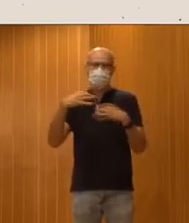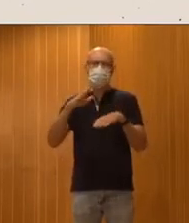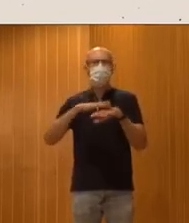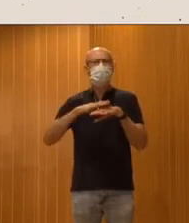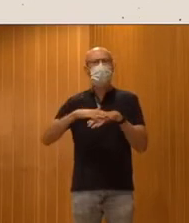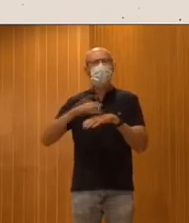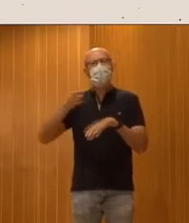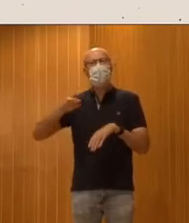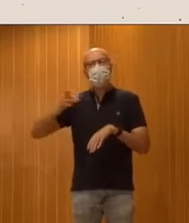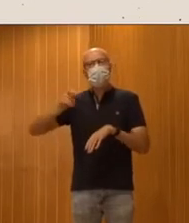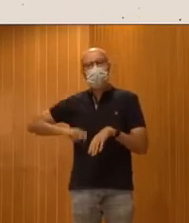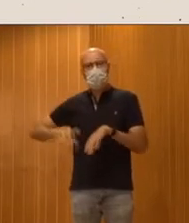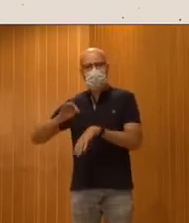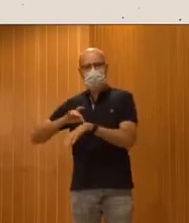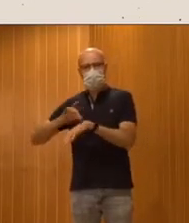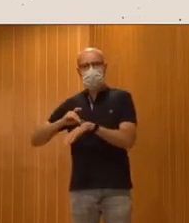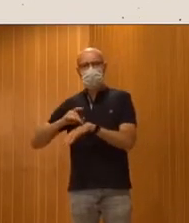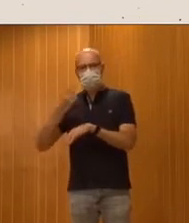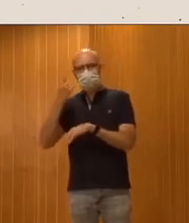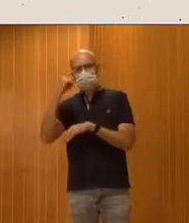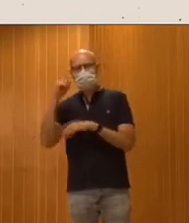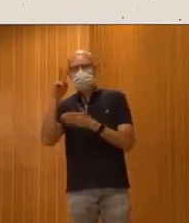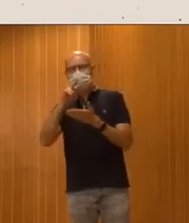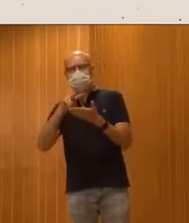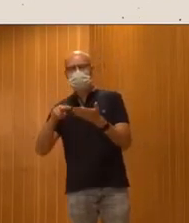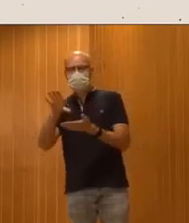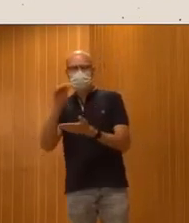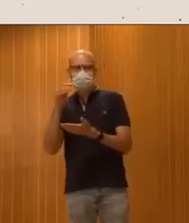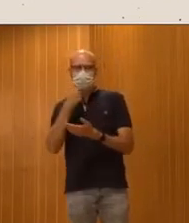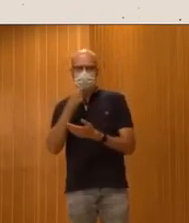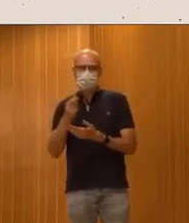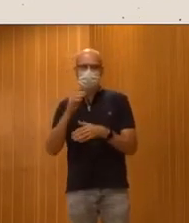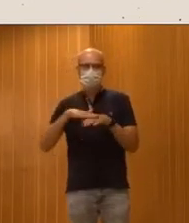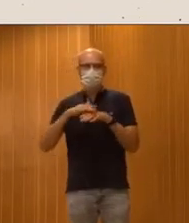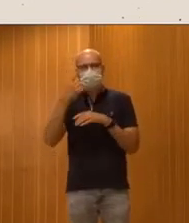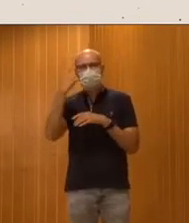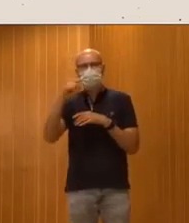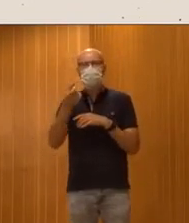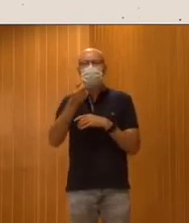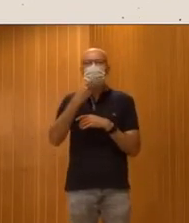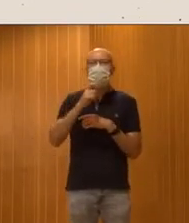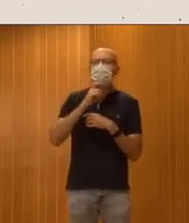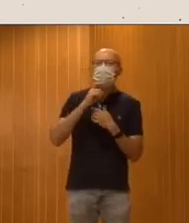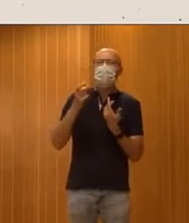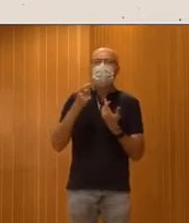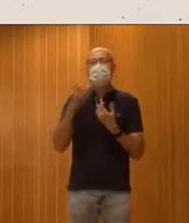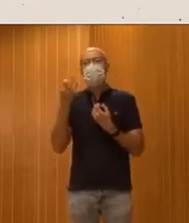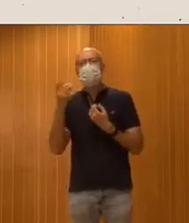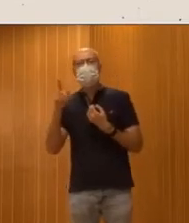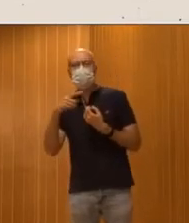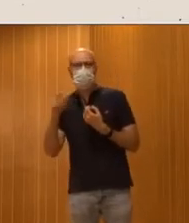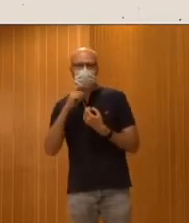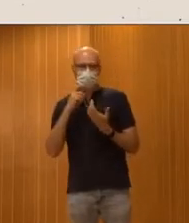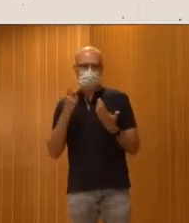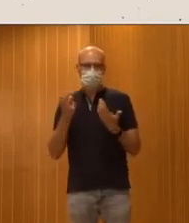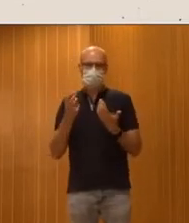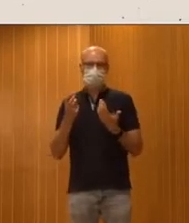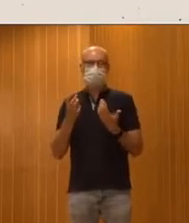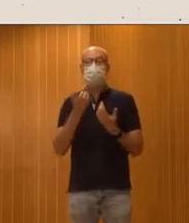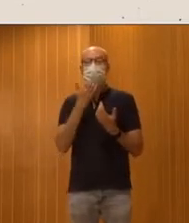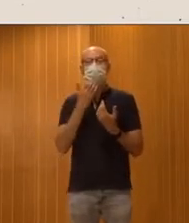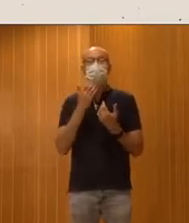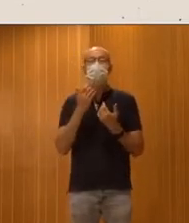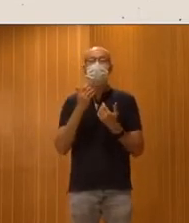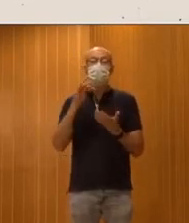decisiones, cómo parar las prescripciones, cuáles son las estrategias de parada de prescripciones y cómo